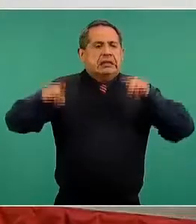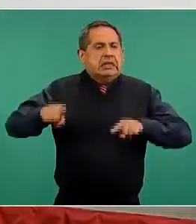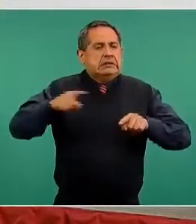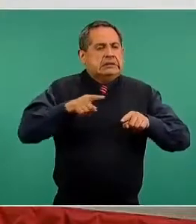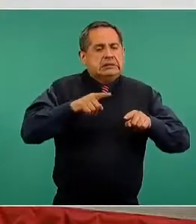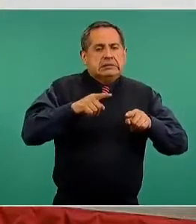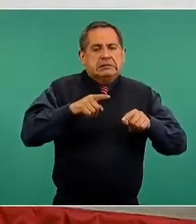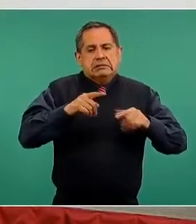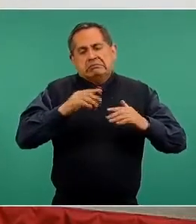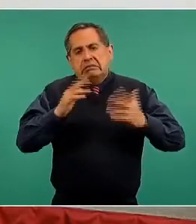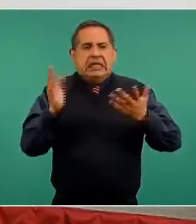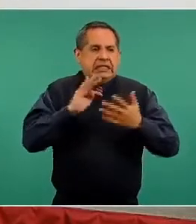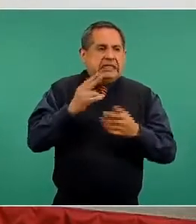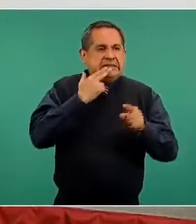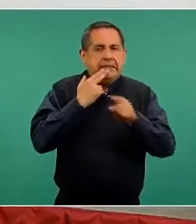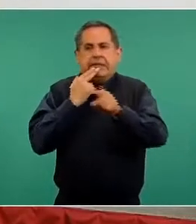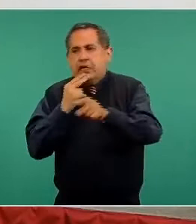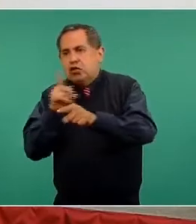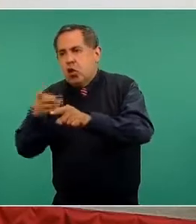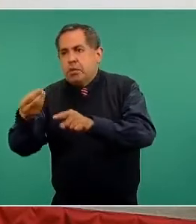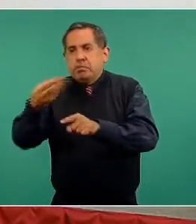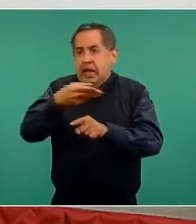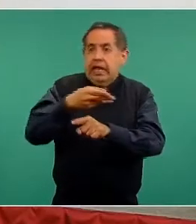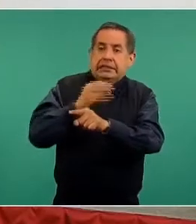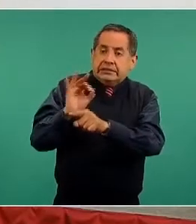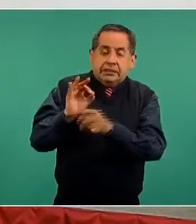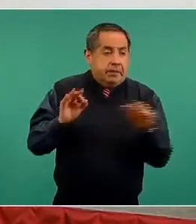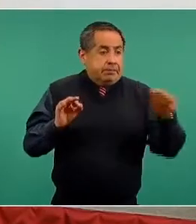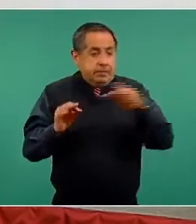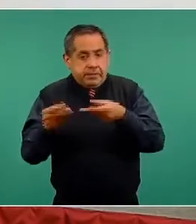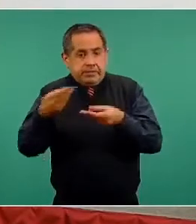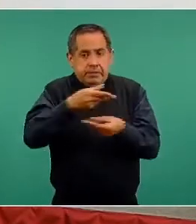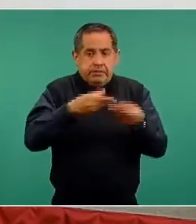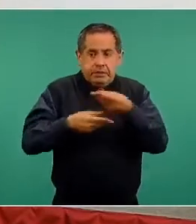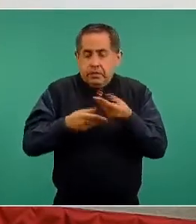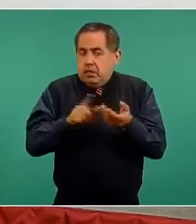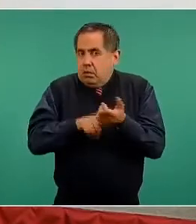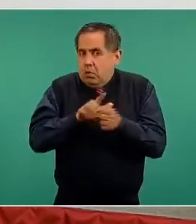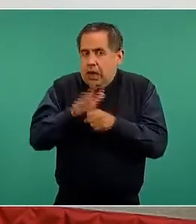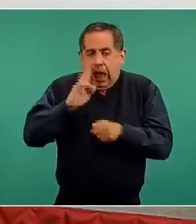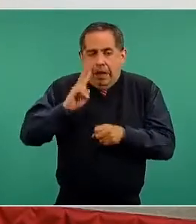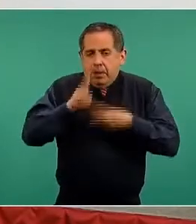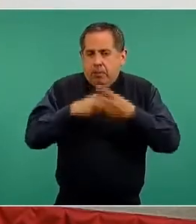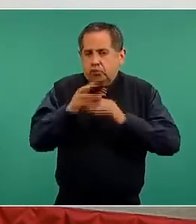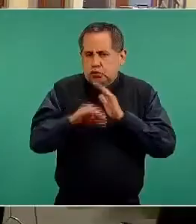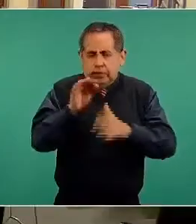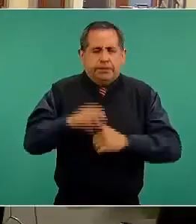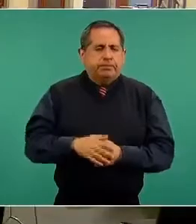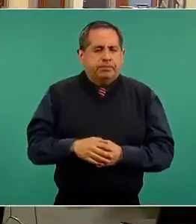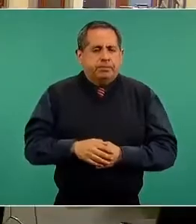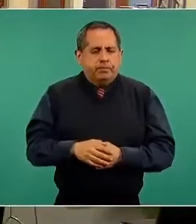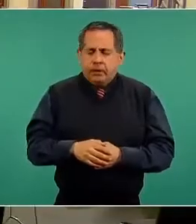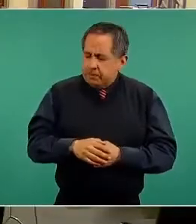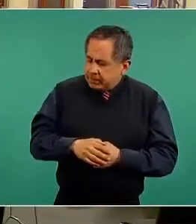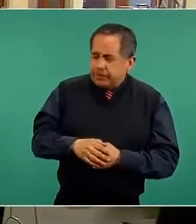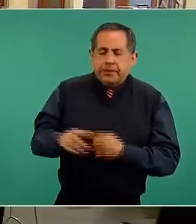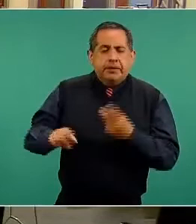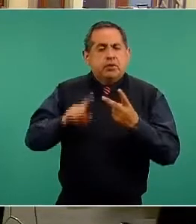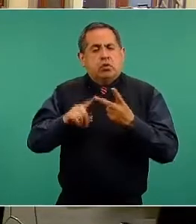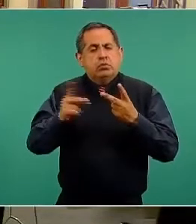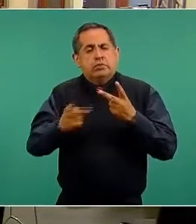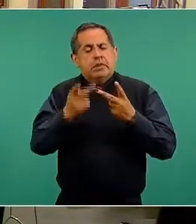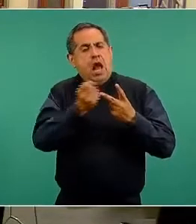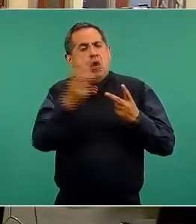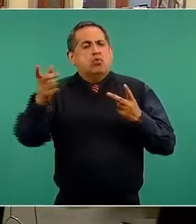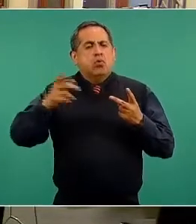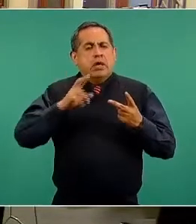pueden nutrir lo que un país hizo bien a lo que un país no hizo tan bien. Muy bien. La segunda, doctor, tiene que ver con algunos reportes